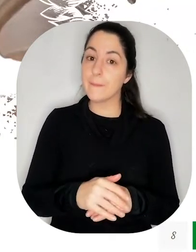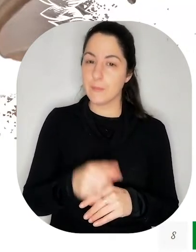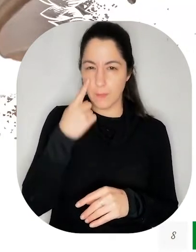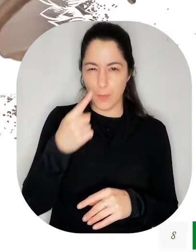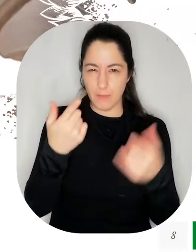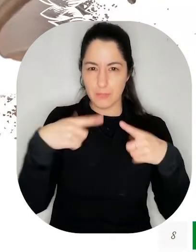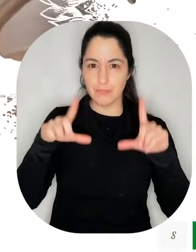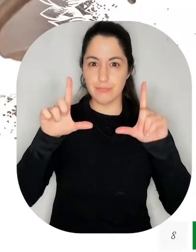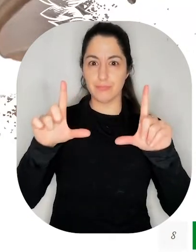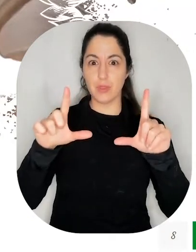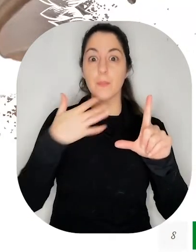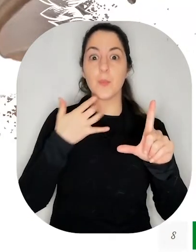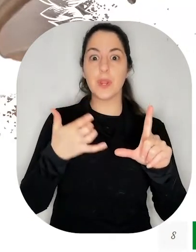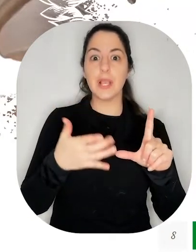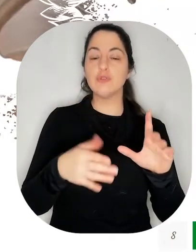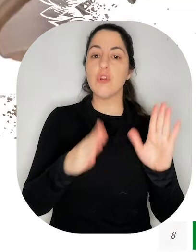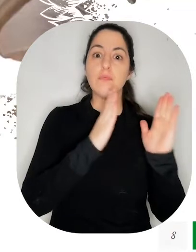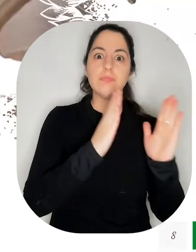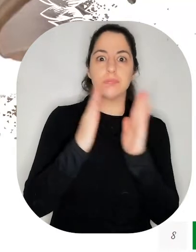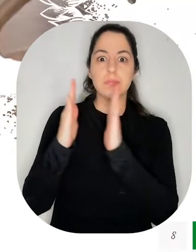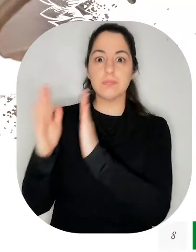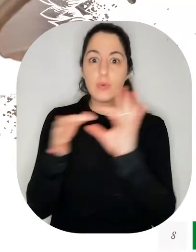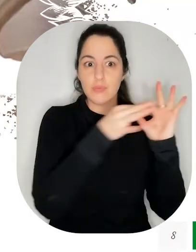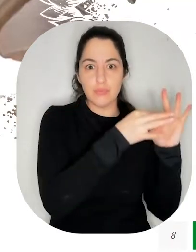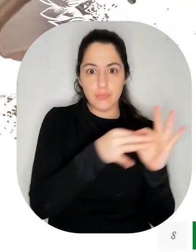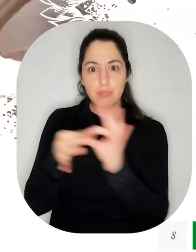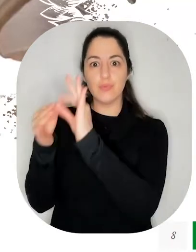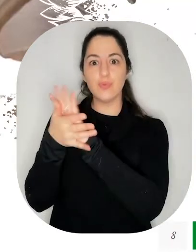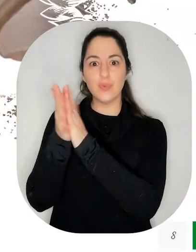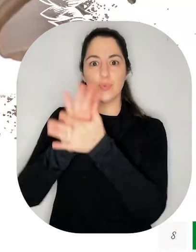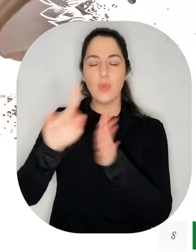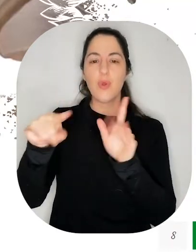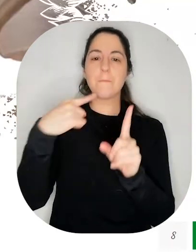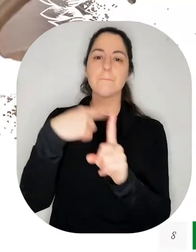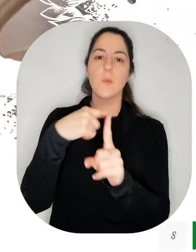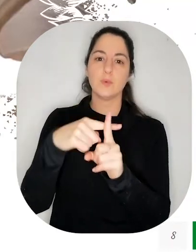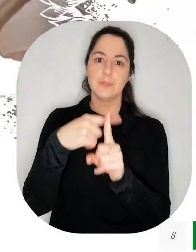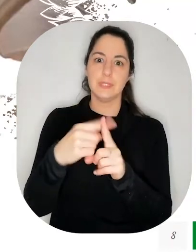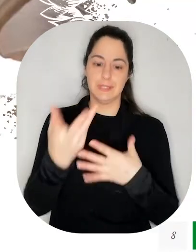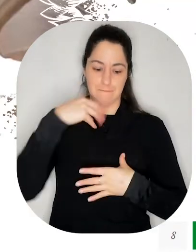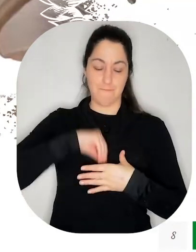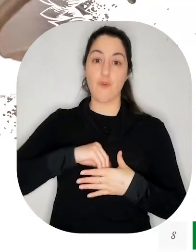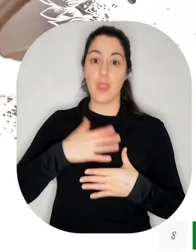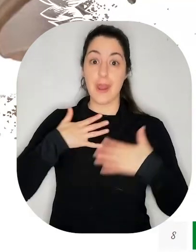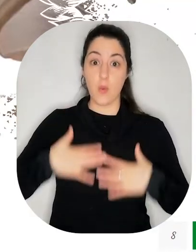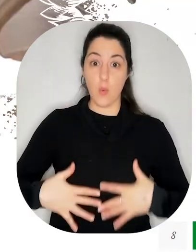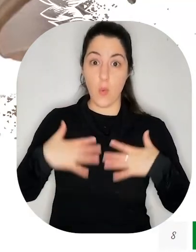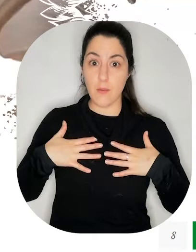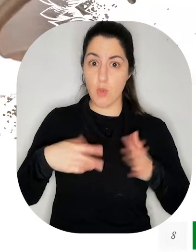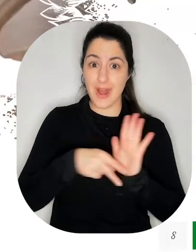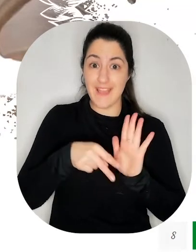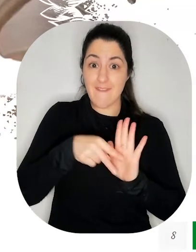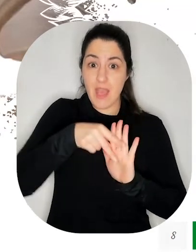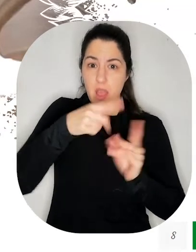siguiente diapositiva, cómo es una cascada de eventos. Todas estas sustancias tienen asociada una cascada de eventos en el